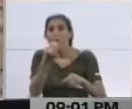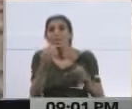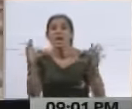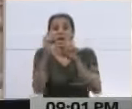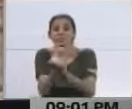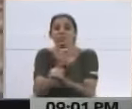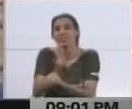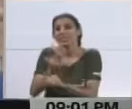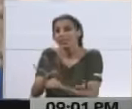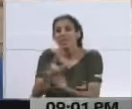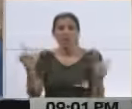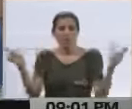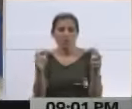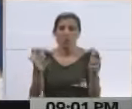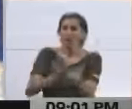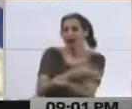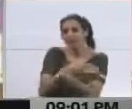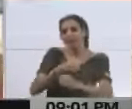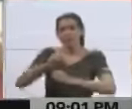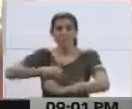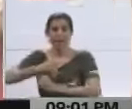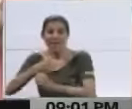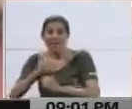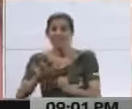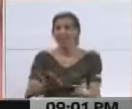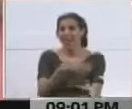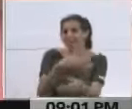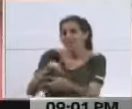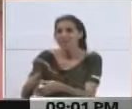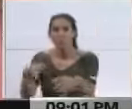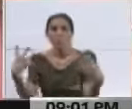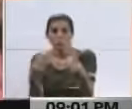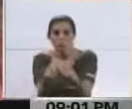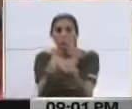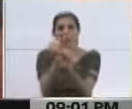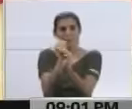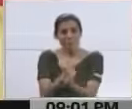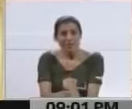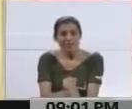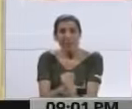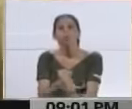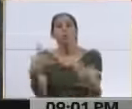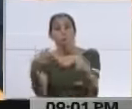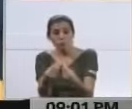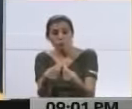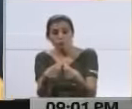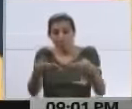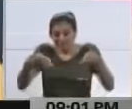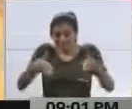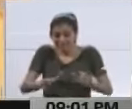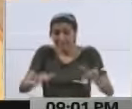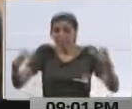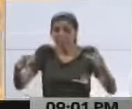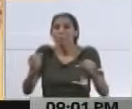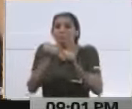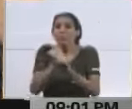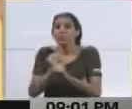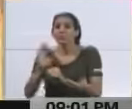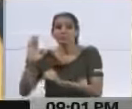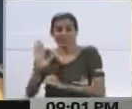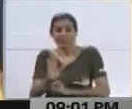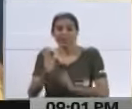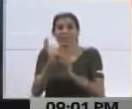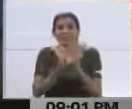reuniéndonos a cantar aguinaldos, parrandas, gaitas, esperando junto al nacimiento la llegada del niño Jesús y sus